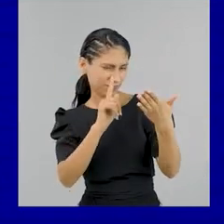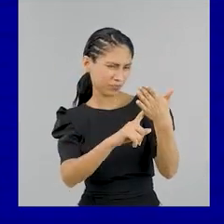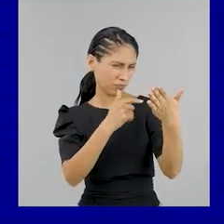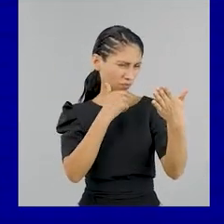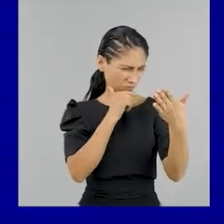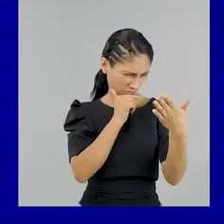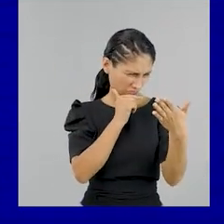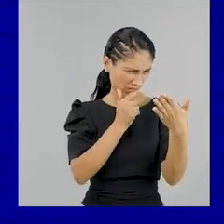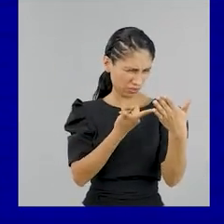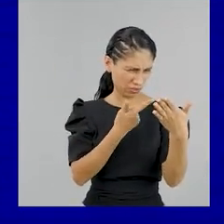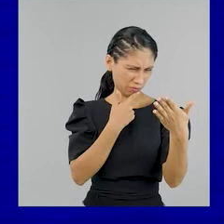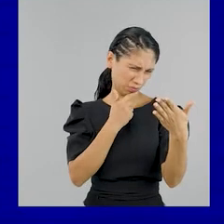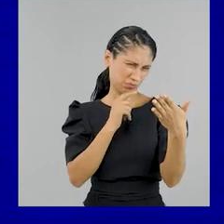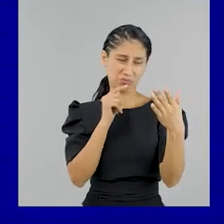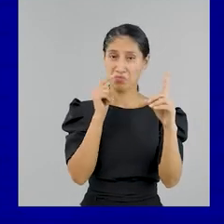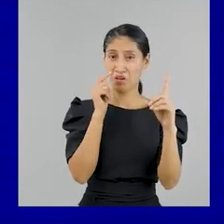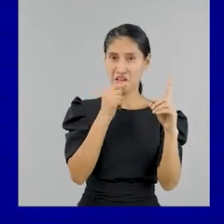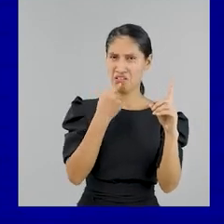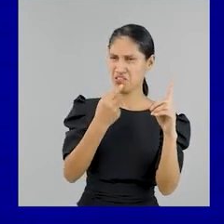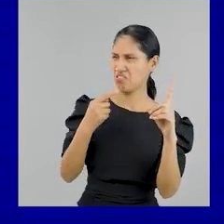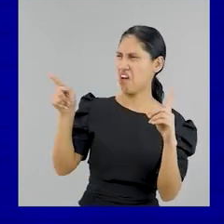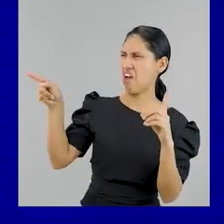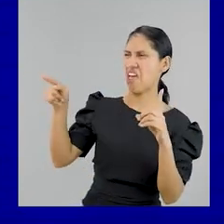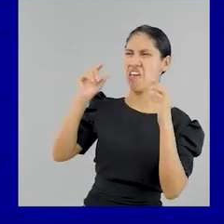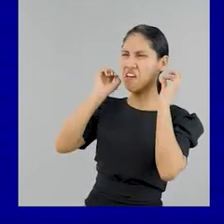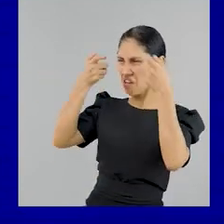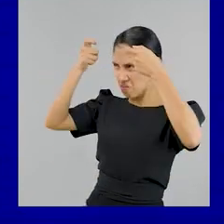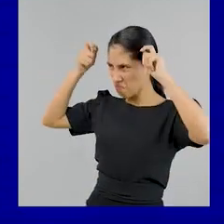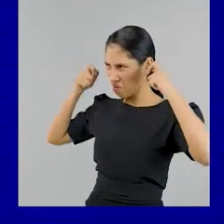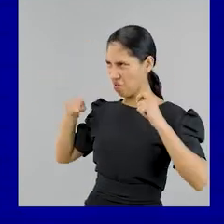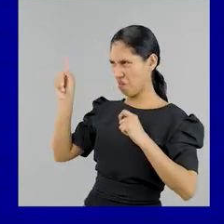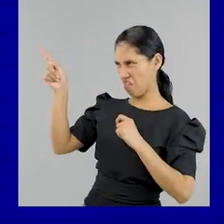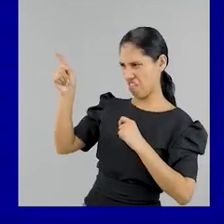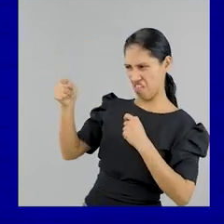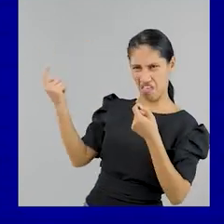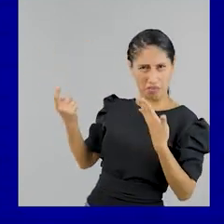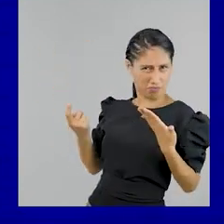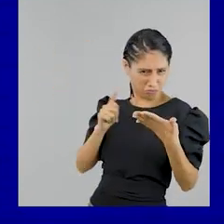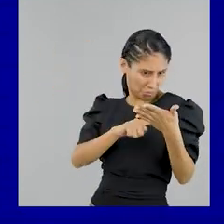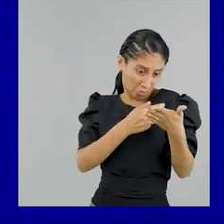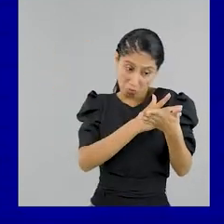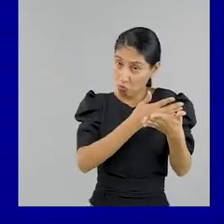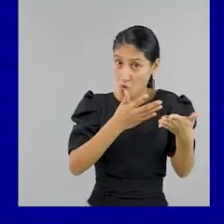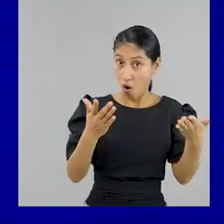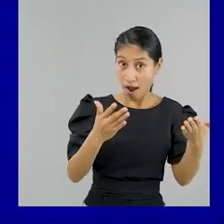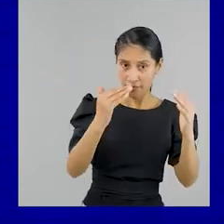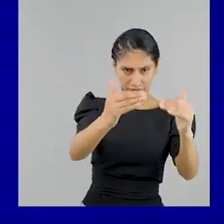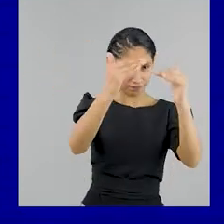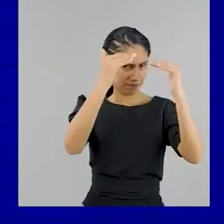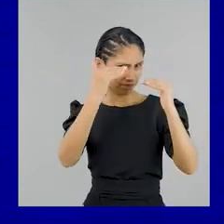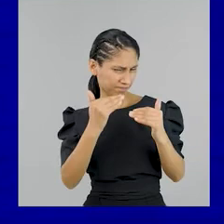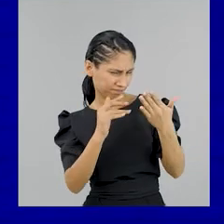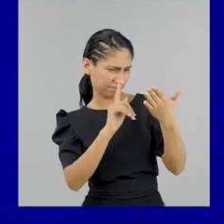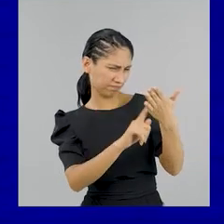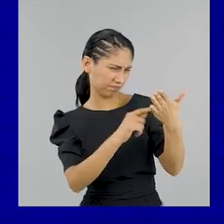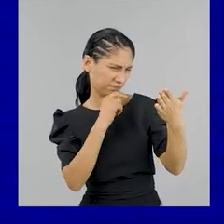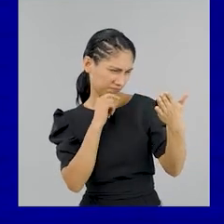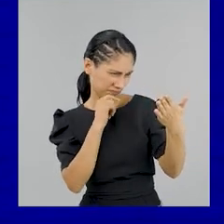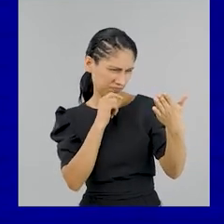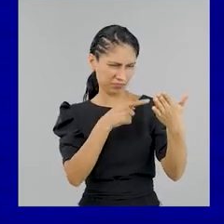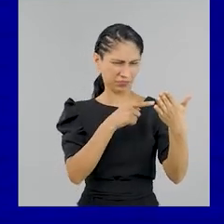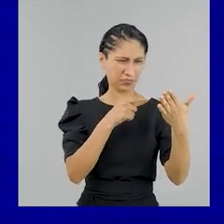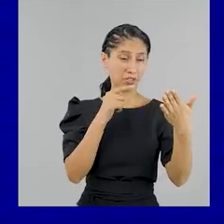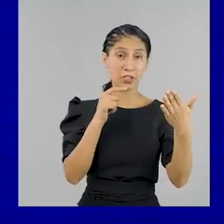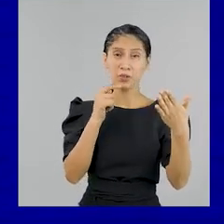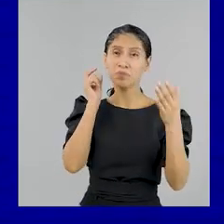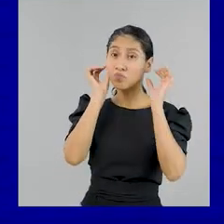este tono no utiliza la autora del texto. Tono adulador. La autora no adula las acciones